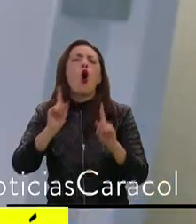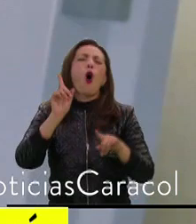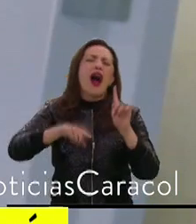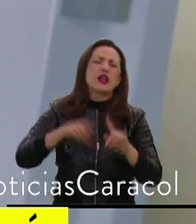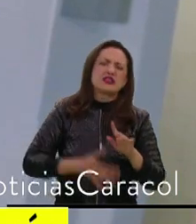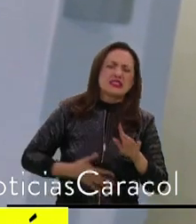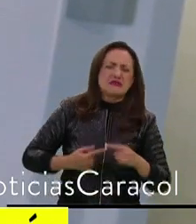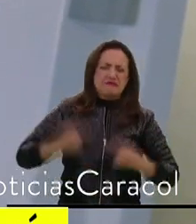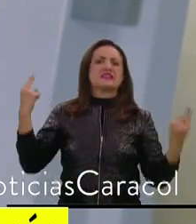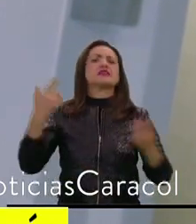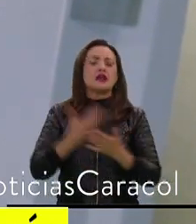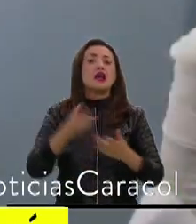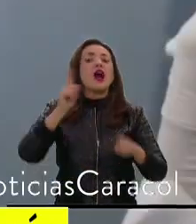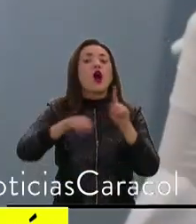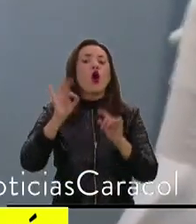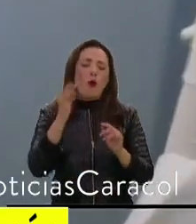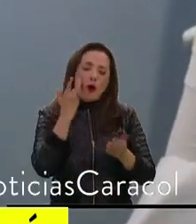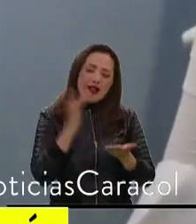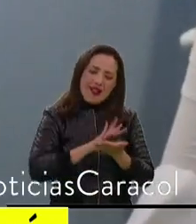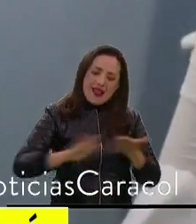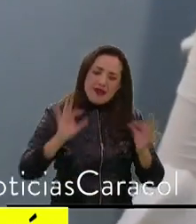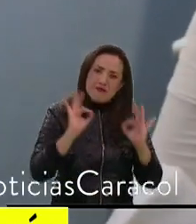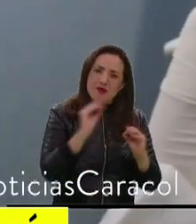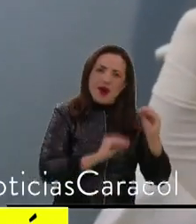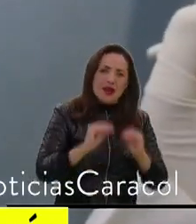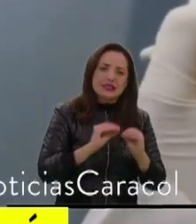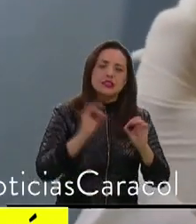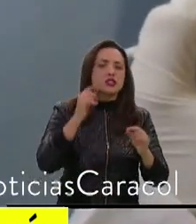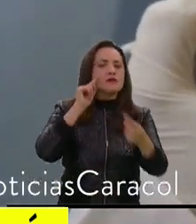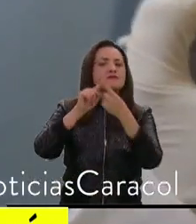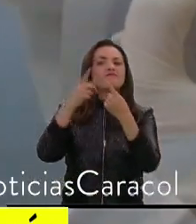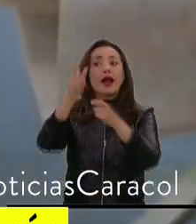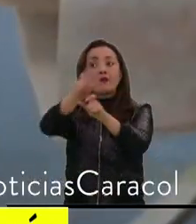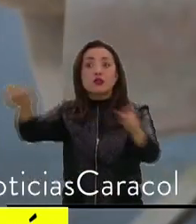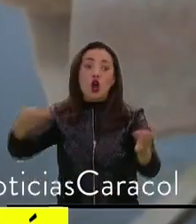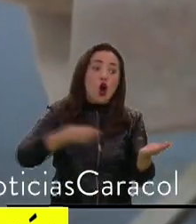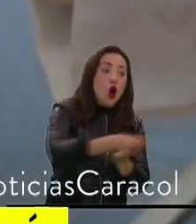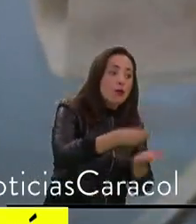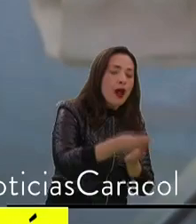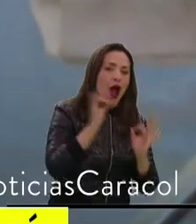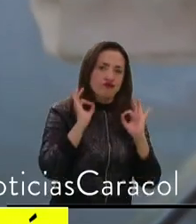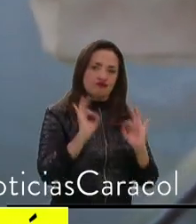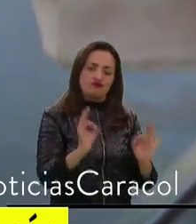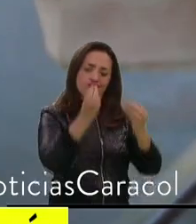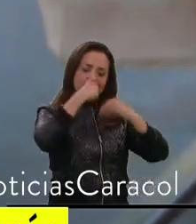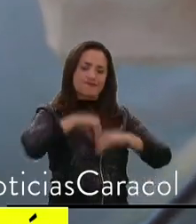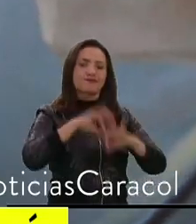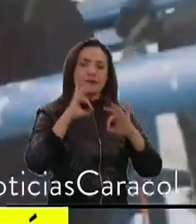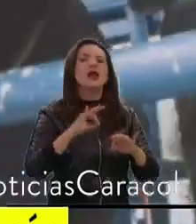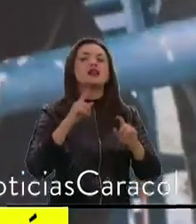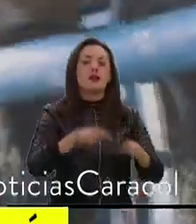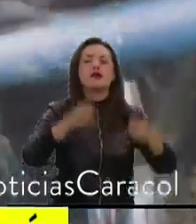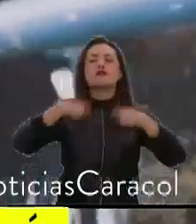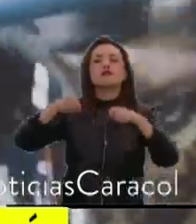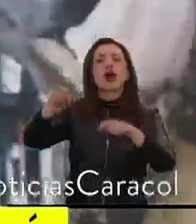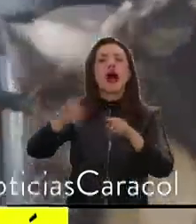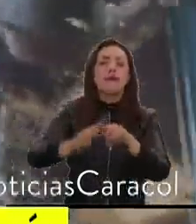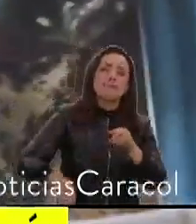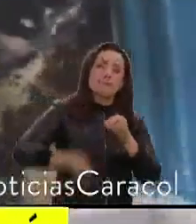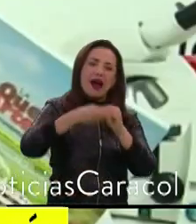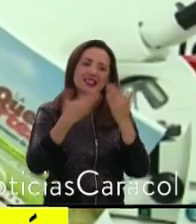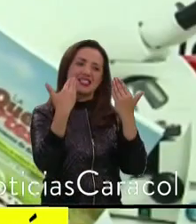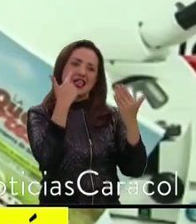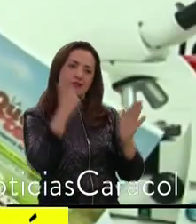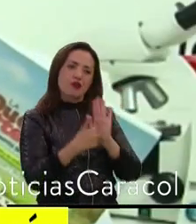el objetivo es garantizar la salud de los consumidores y que al mismo tiempo el producto sea recibido en el mercado con un valor agregado